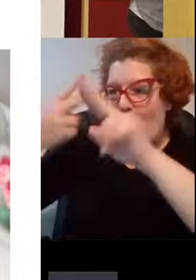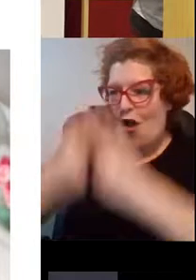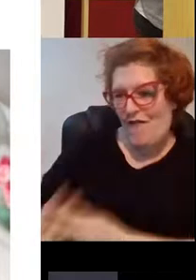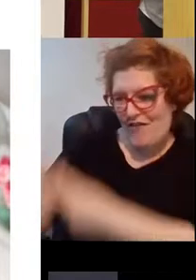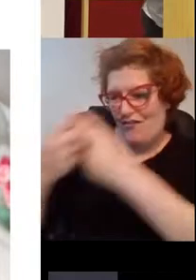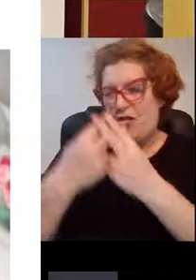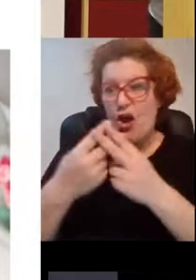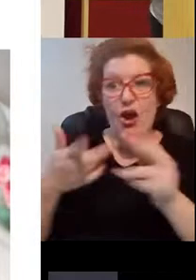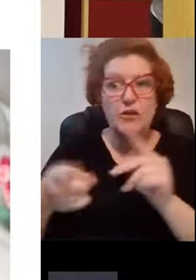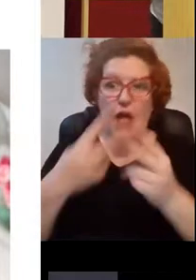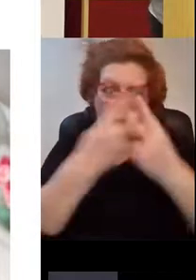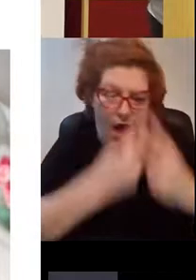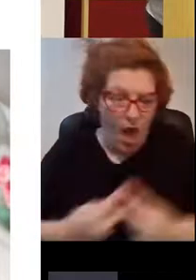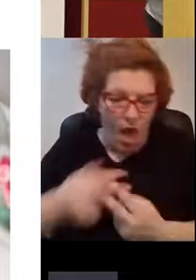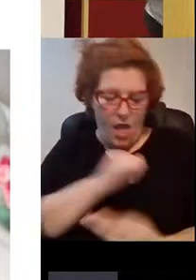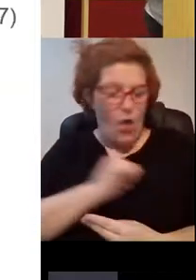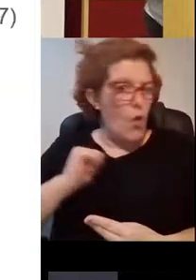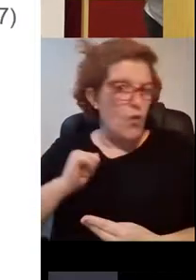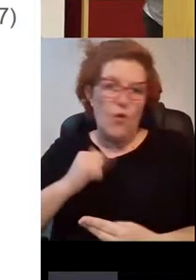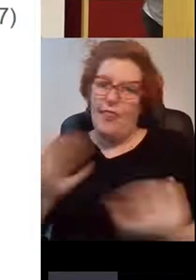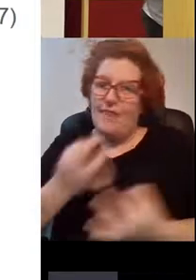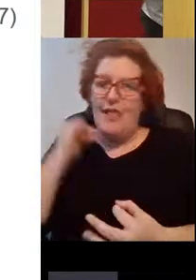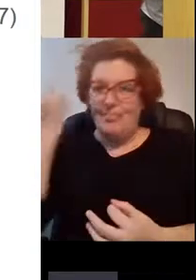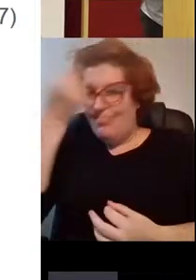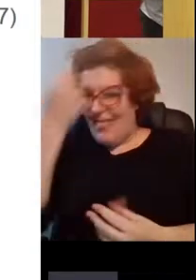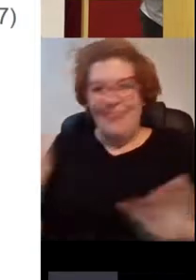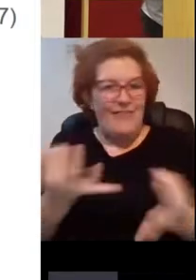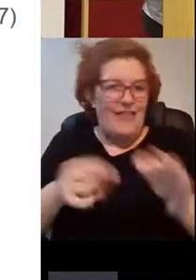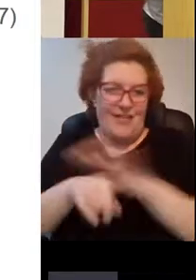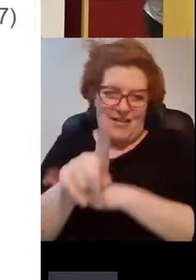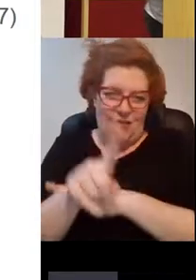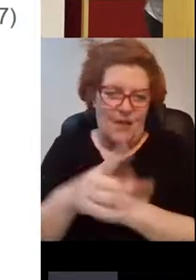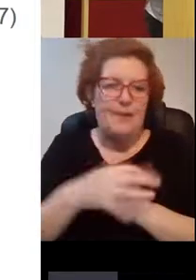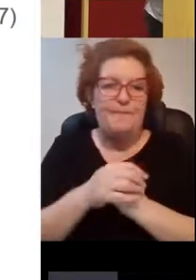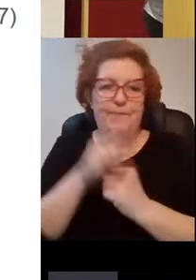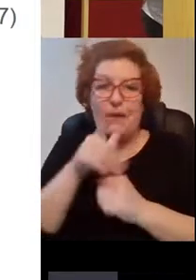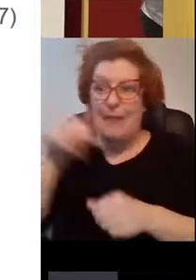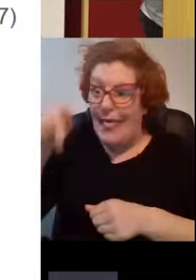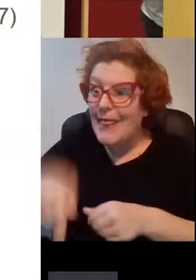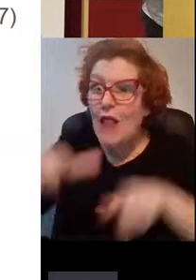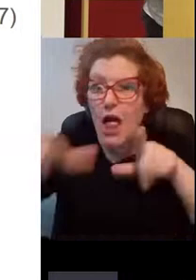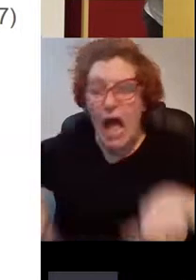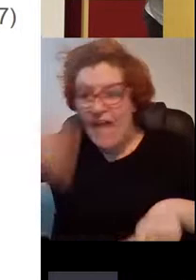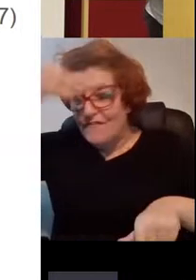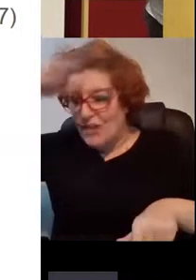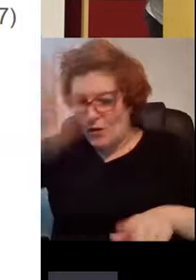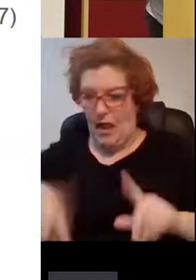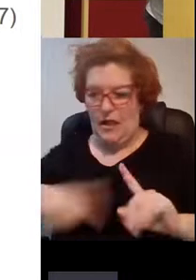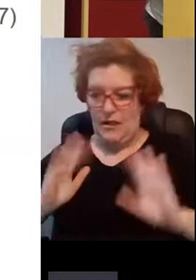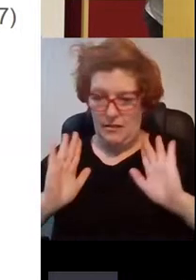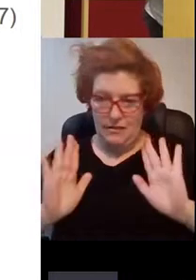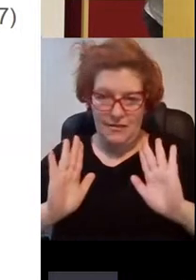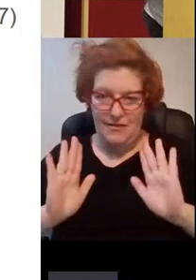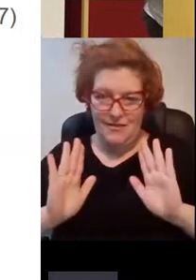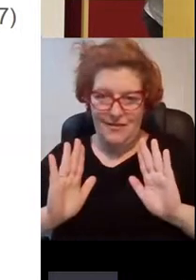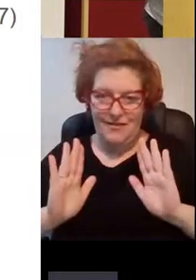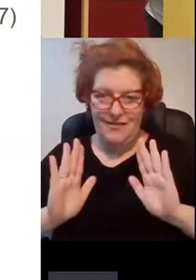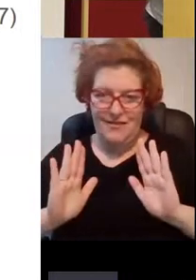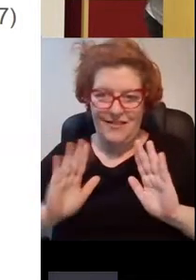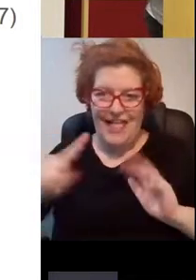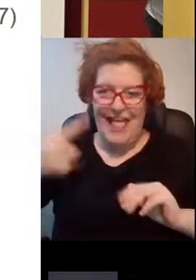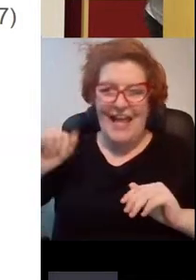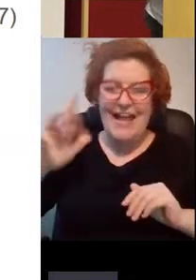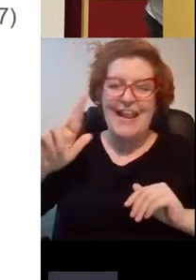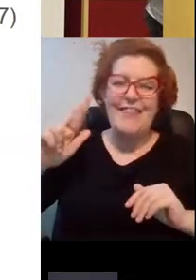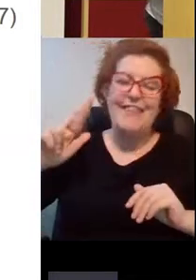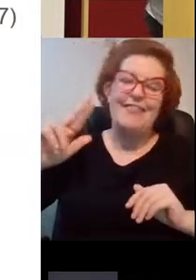es una habilidad que hay que desarrollar. En un entorno virtual, además, ¿no? García Areptio dice que, en realidad,